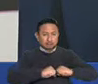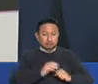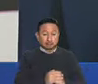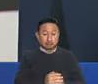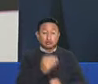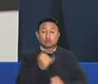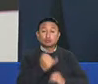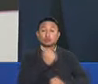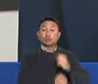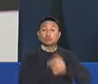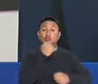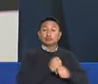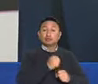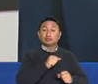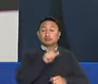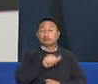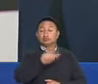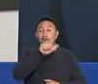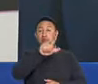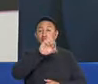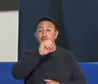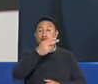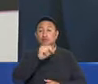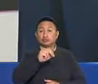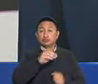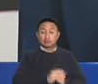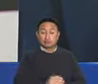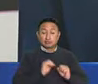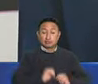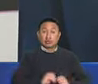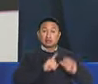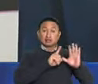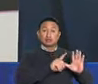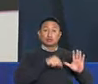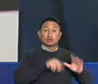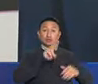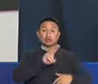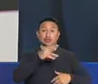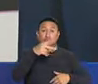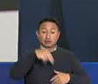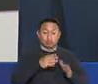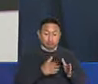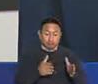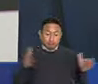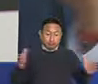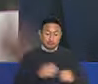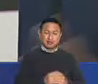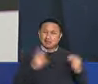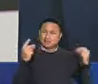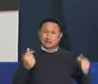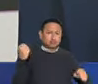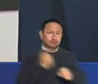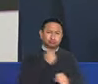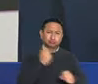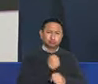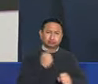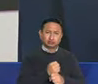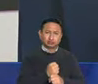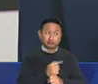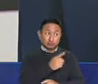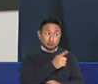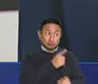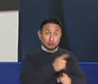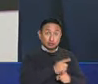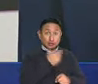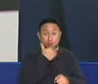año, en la vía Aloa Unión del Toache, ampliamos 6,7 kilómetros. Trabajamos a un ritmo muy acelerado, por eso la vía está en las condiciones que hoy